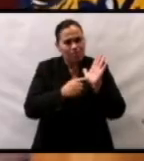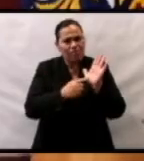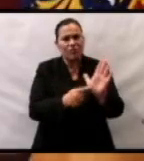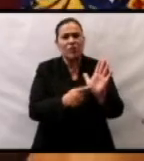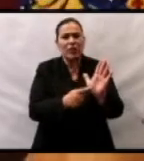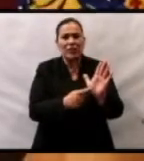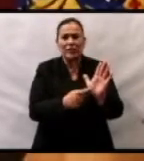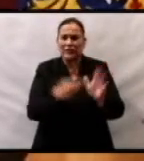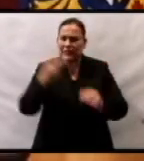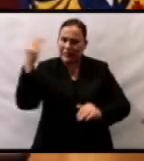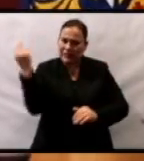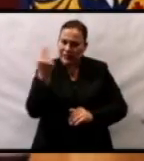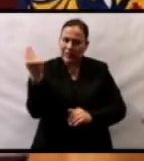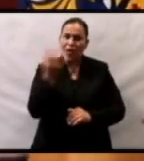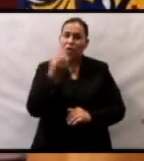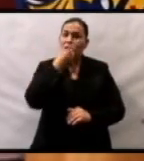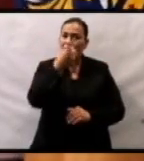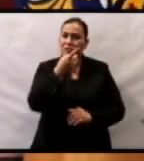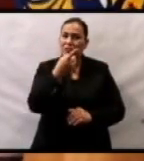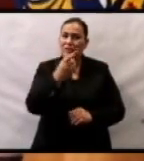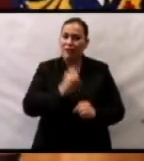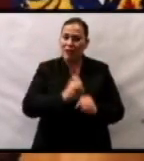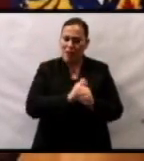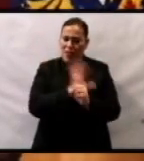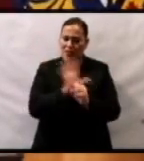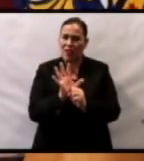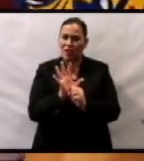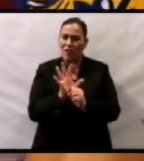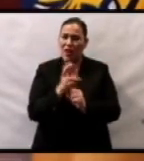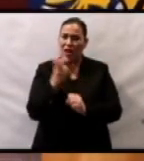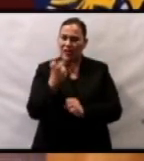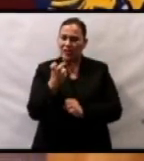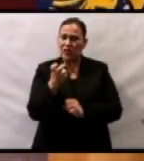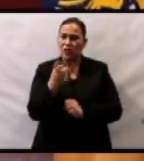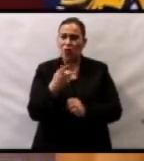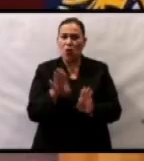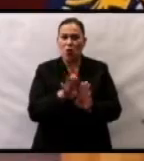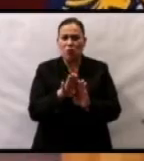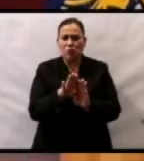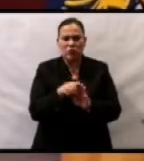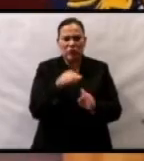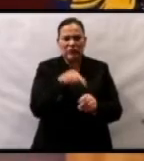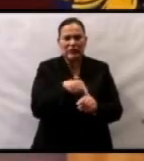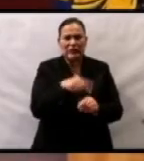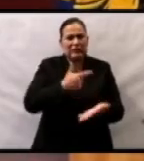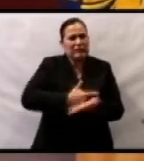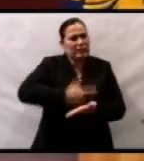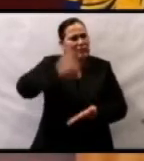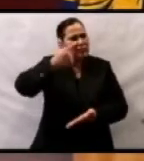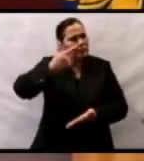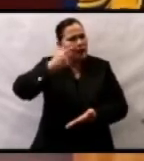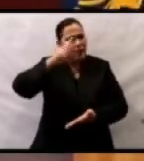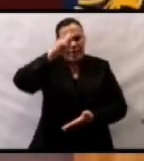decir que la pandemia muy probablemente hizo que esto se recrudeciera más. Y